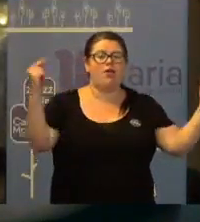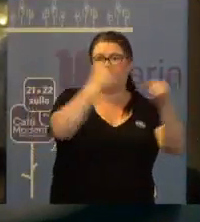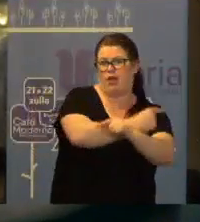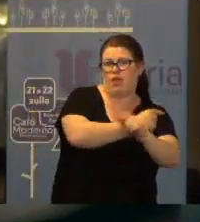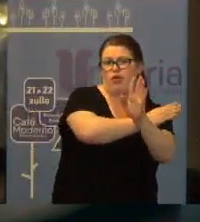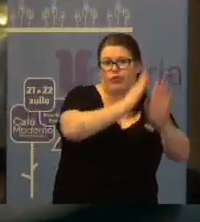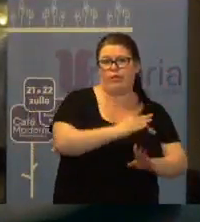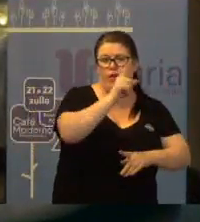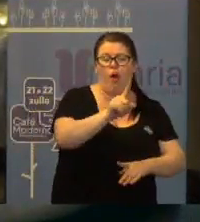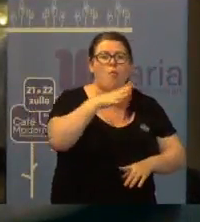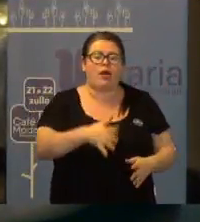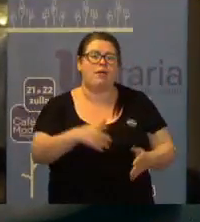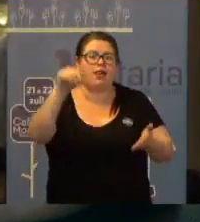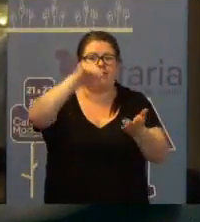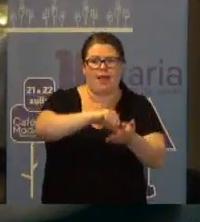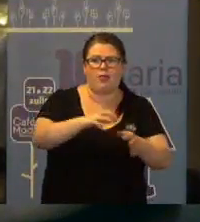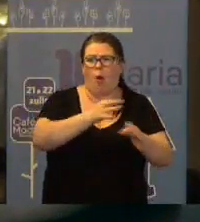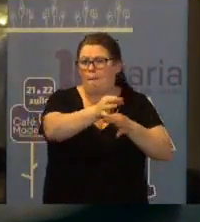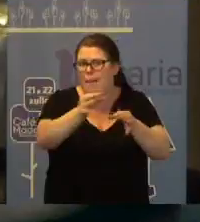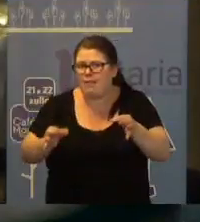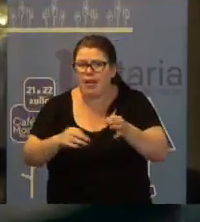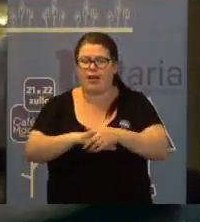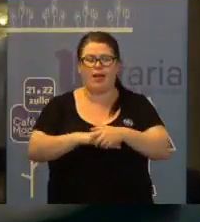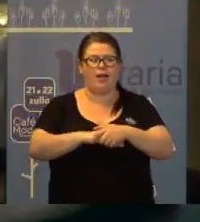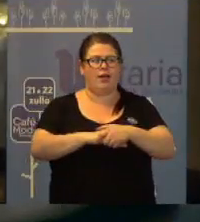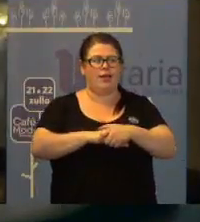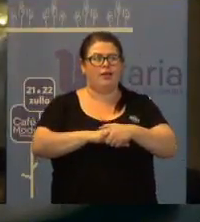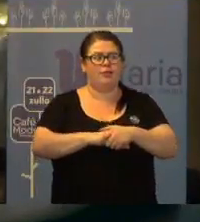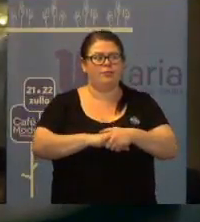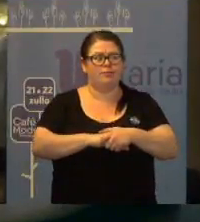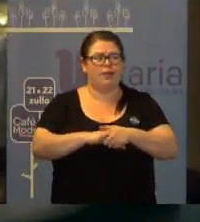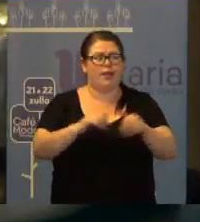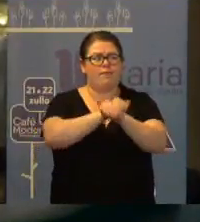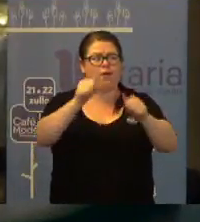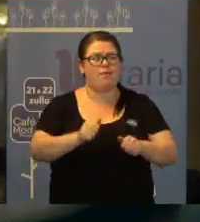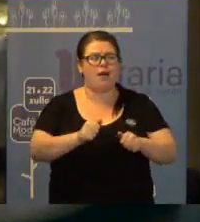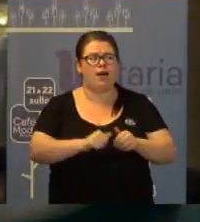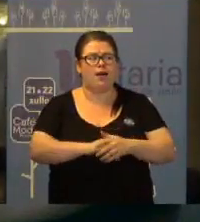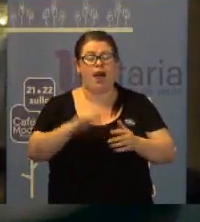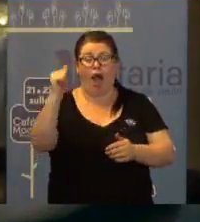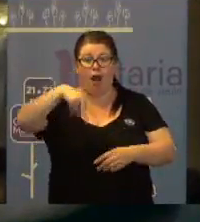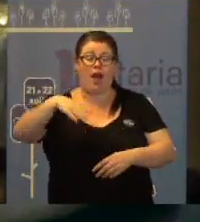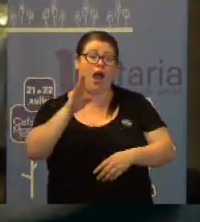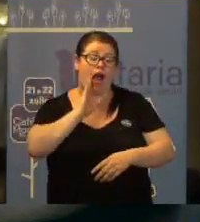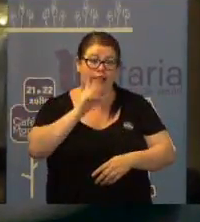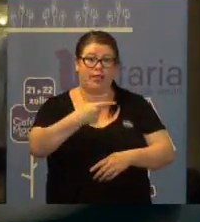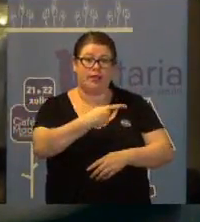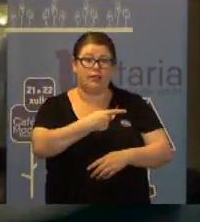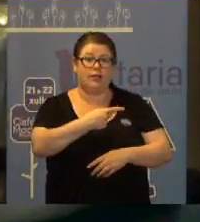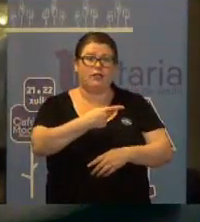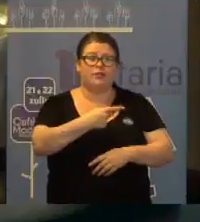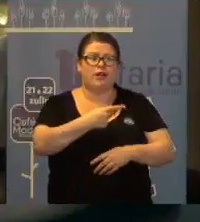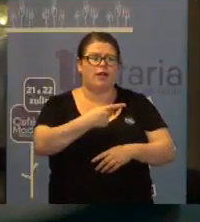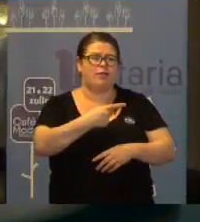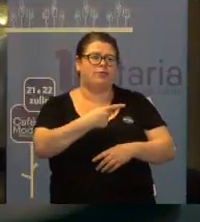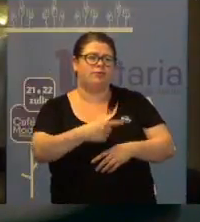hai unha contradición centro-periferia que de alguma maneira engade, como decía Ana antes, complexidade ao asunto.